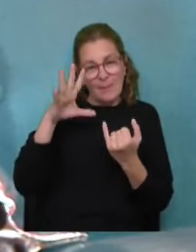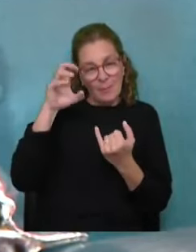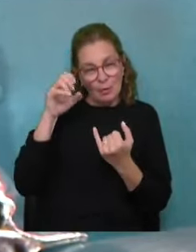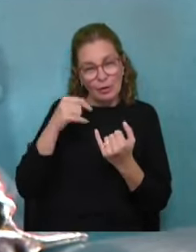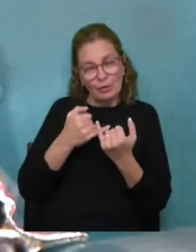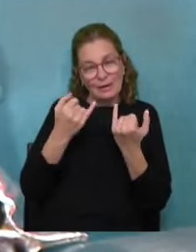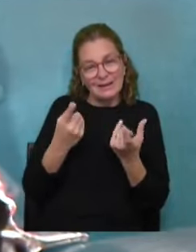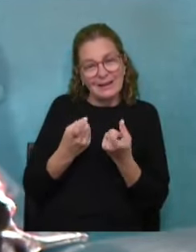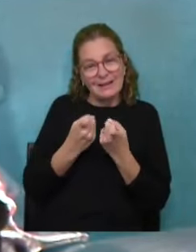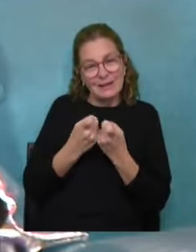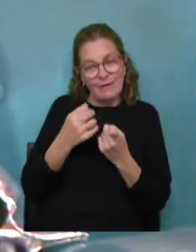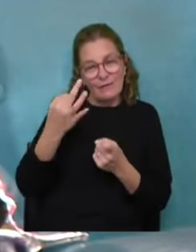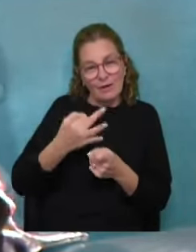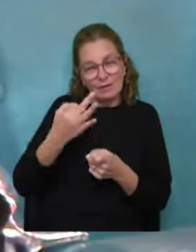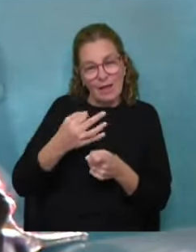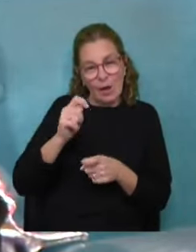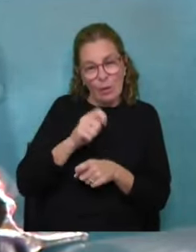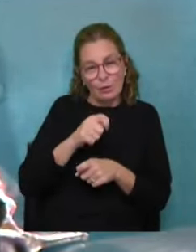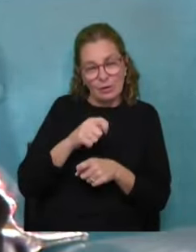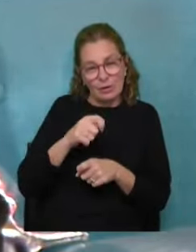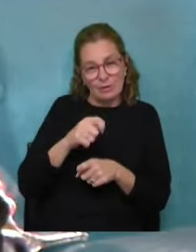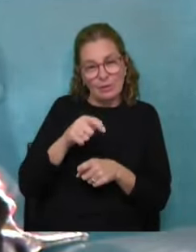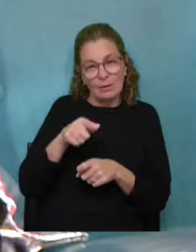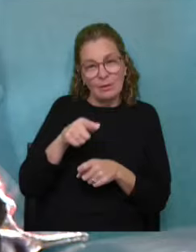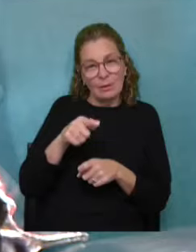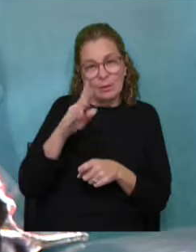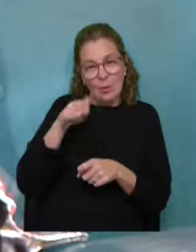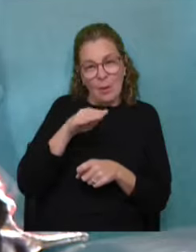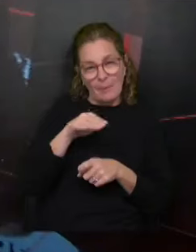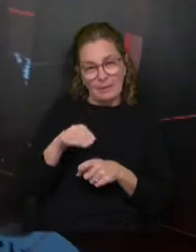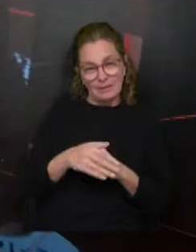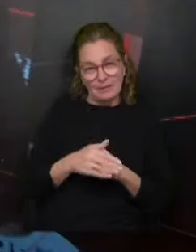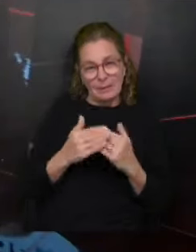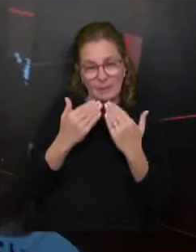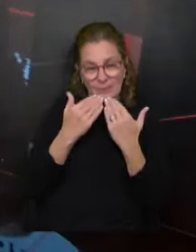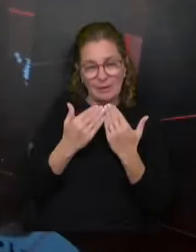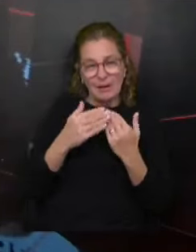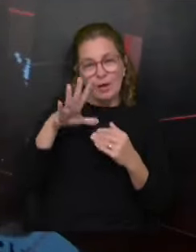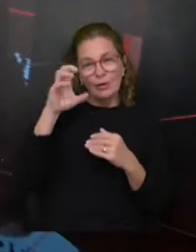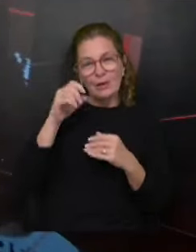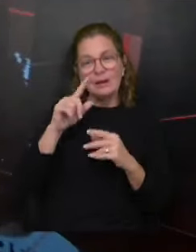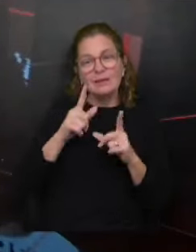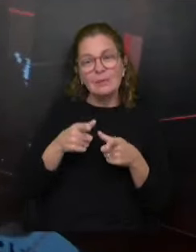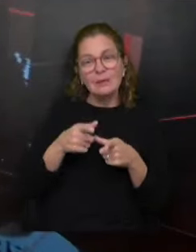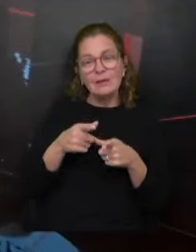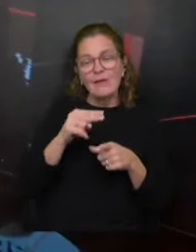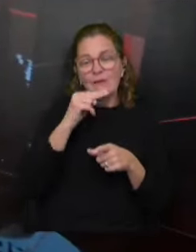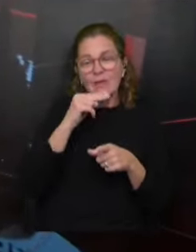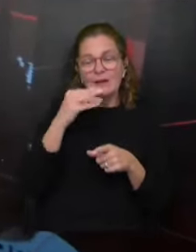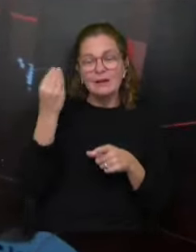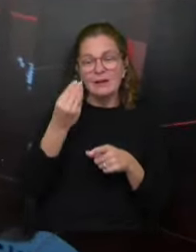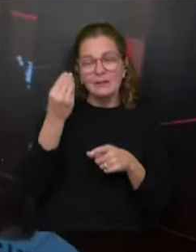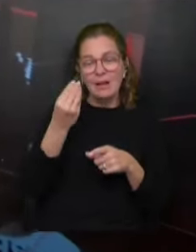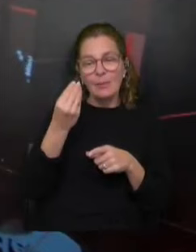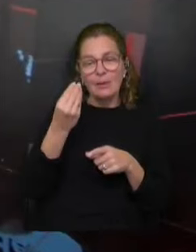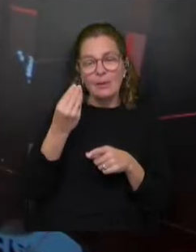y necesitamos verdad, justicia, reparación y nunca más. Muchísimas gracias. Y recordarles que entonces viernes y sábado las